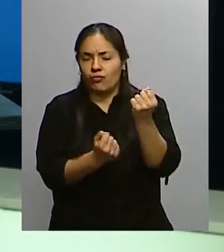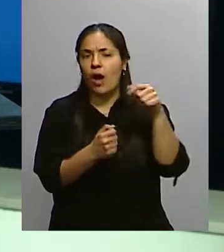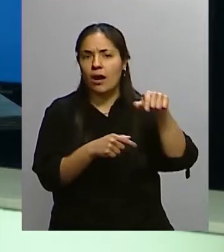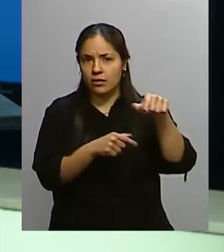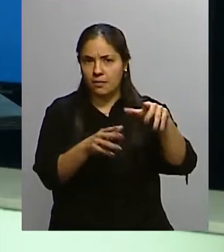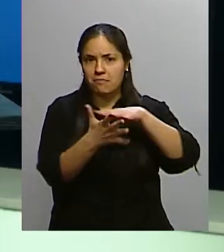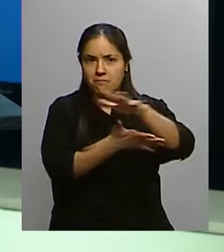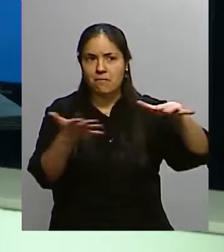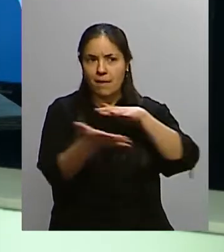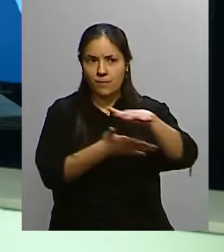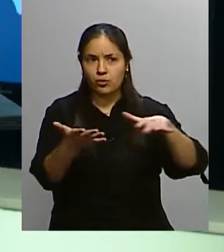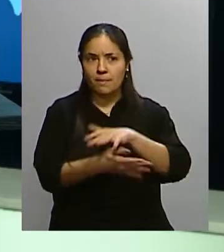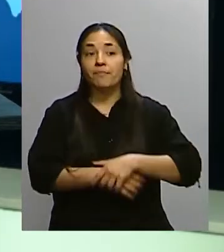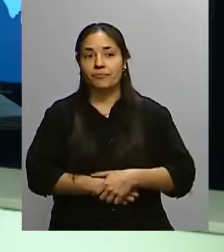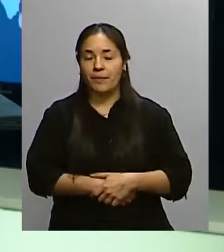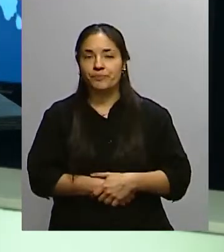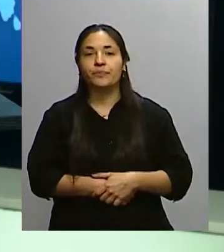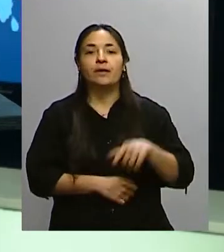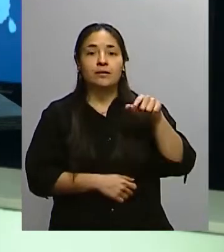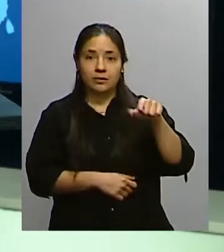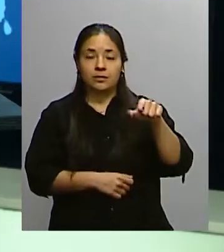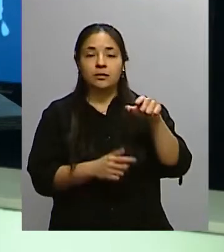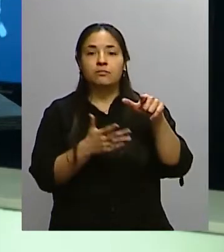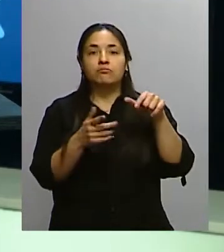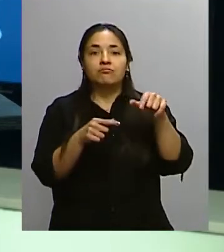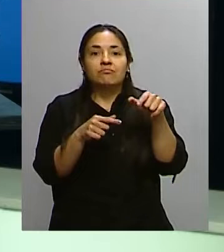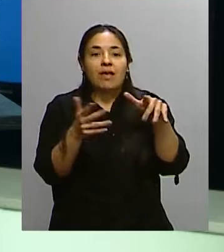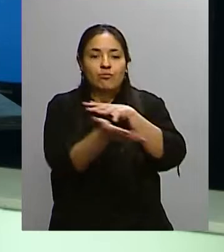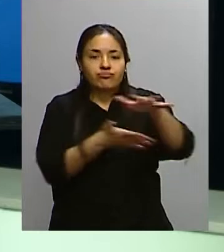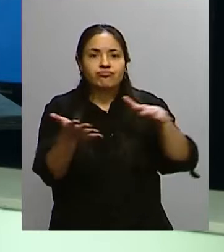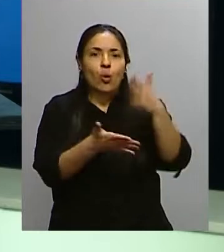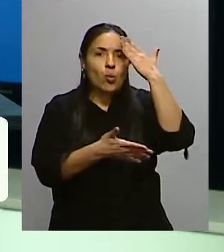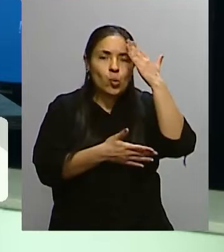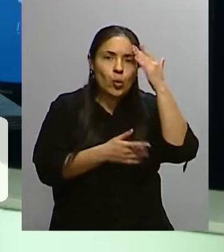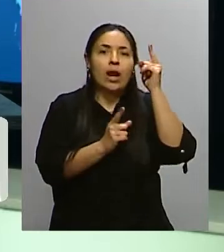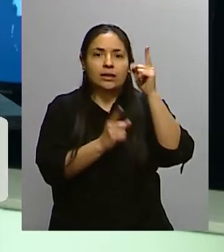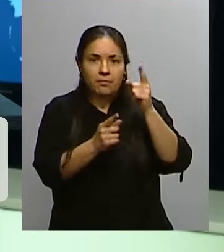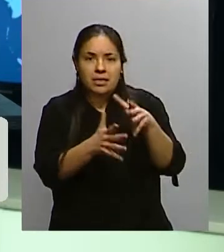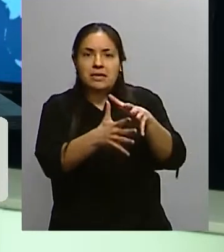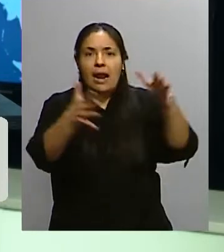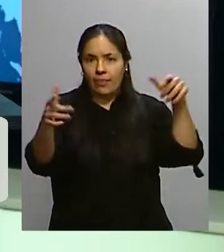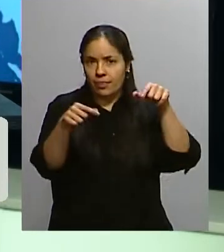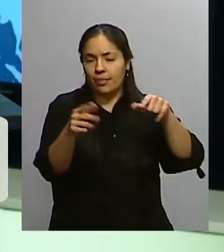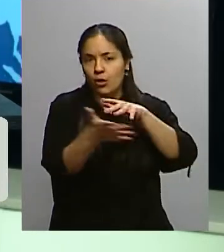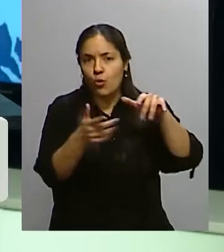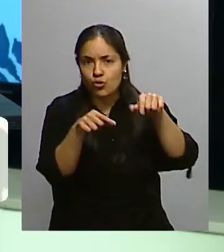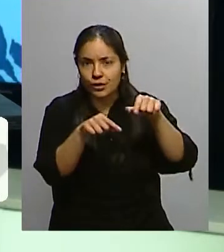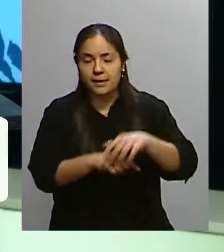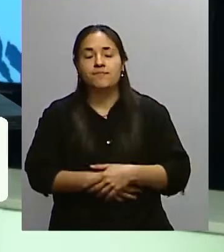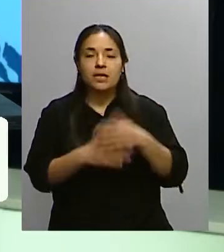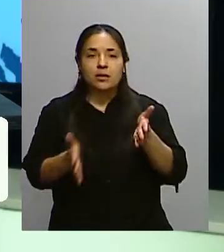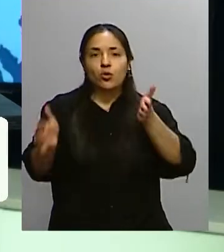hay estadísticas que así lo dicen, además por el peso social y demográfico que tiene ahí en Chile. Lo vamos a hablar con